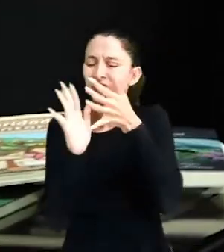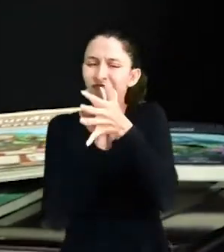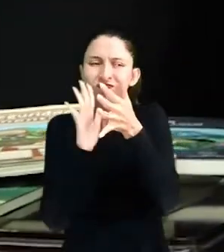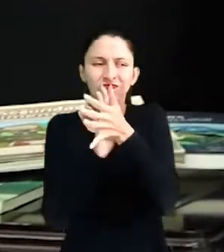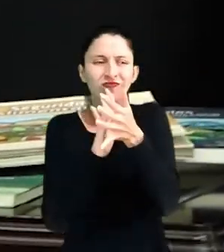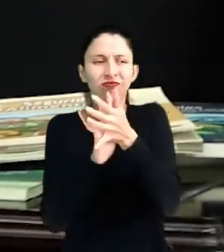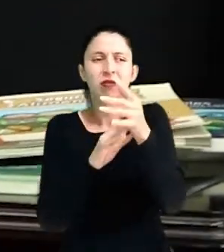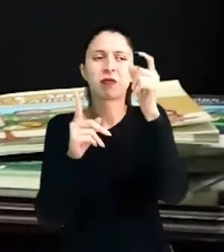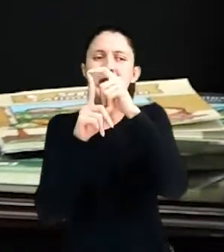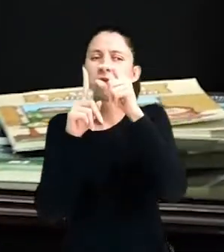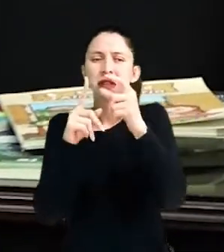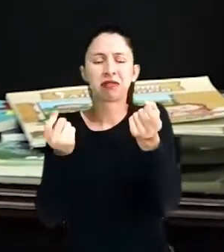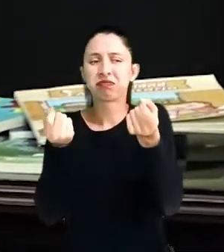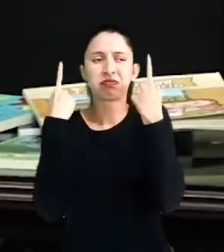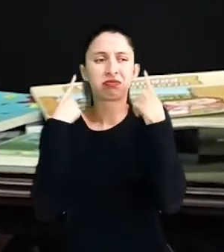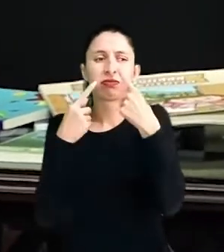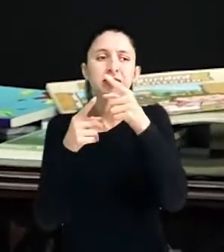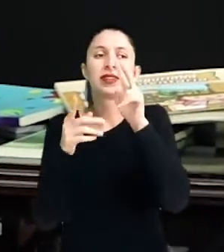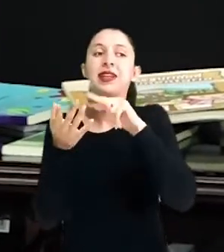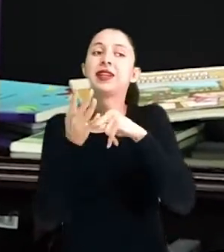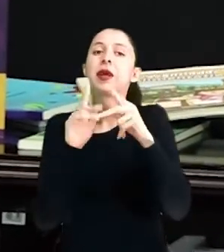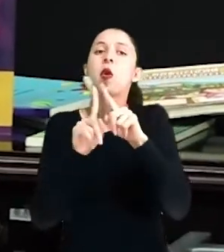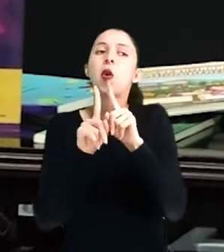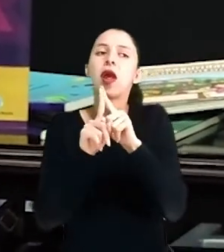bien. De esta forma, este documento